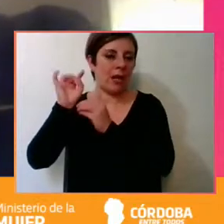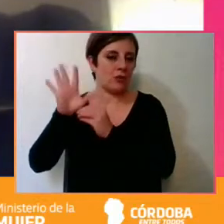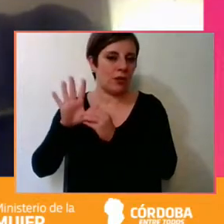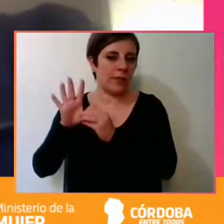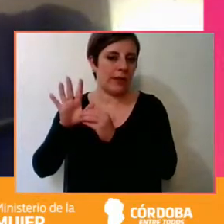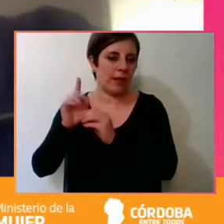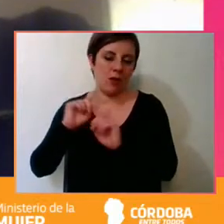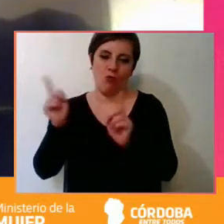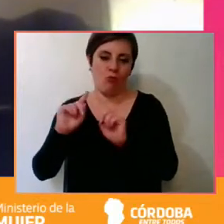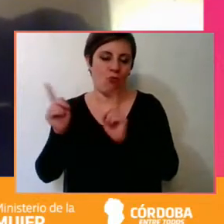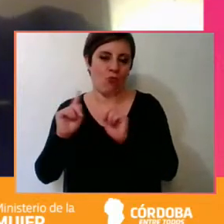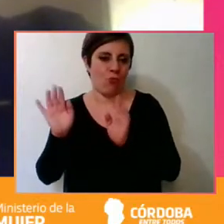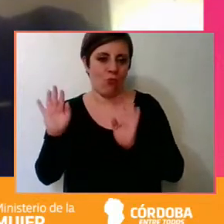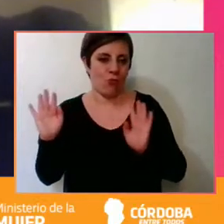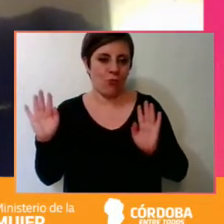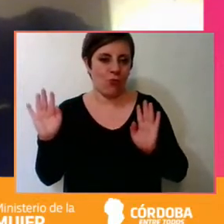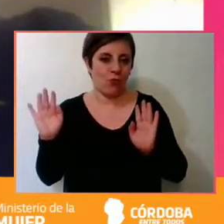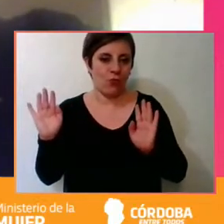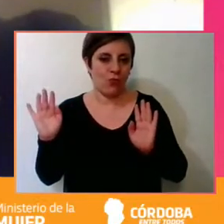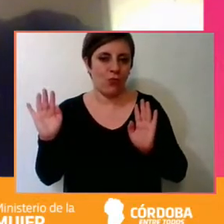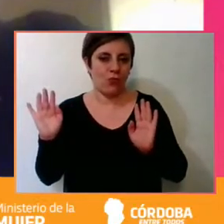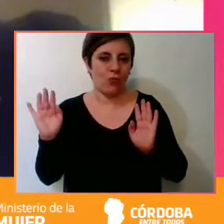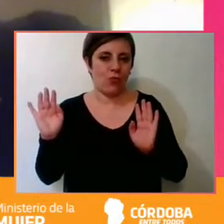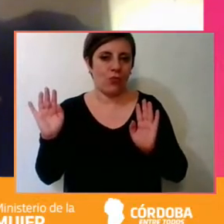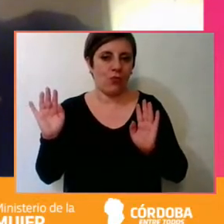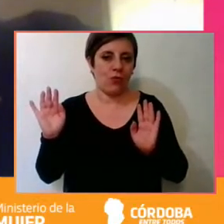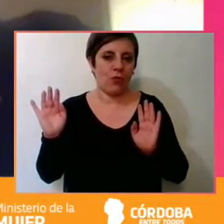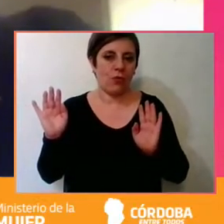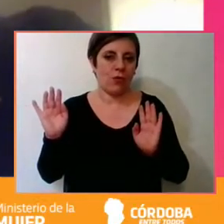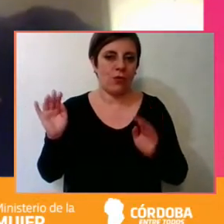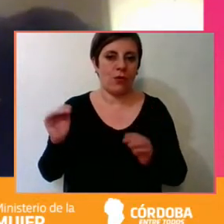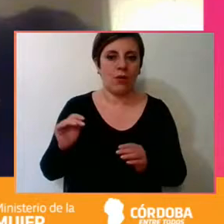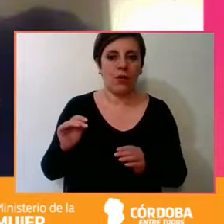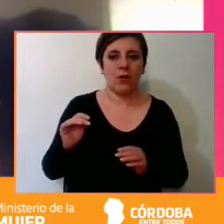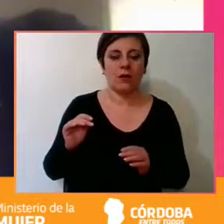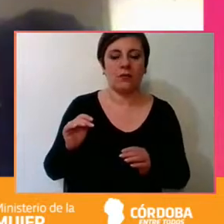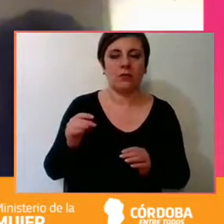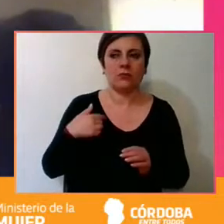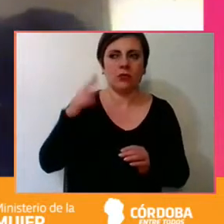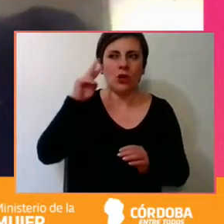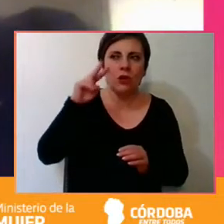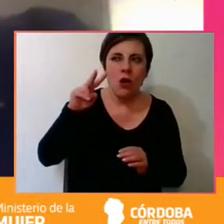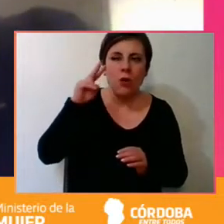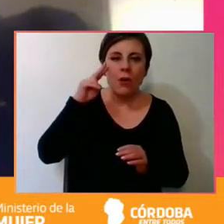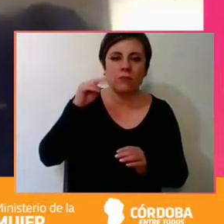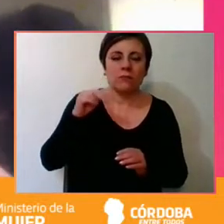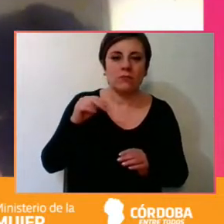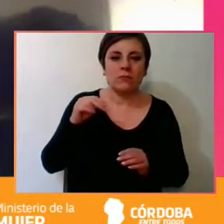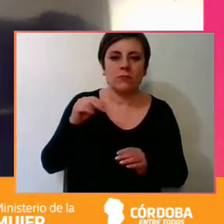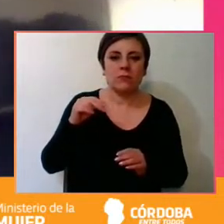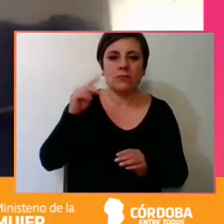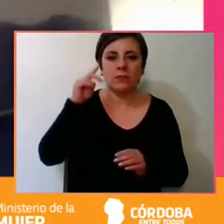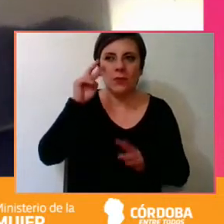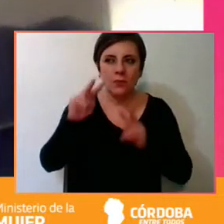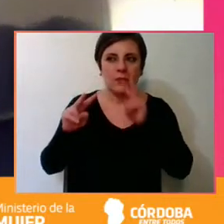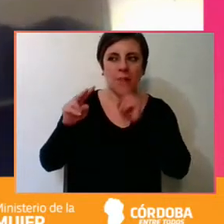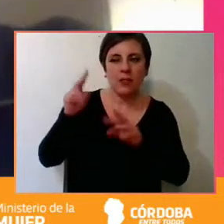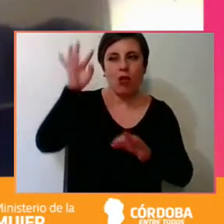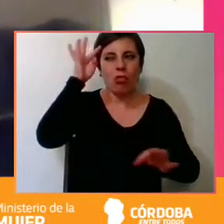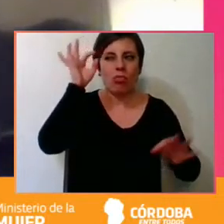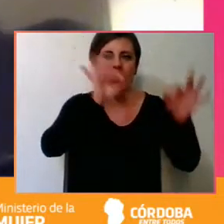ámbito familiar. Como antes apuntaba, desde nuestro punto de vista, es lo que hemos ido pergeñando,